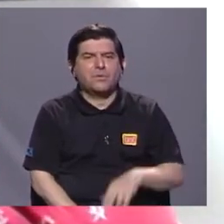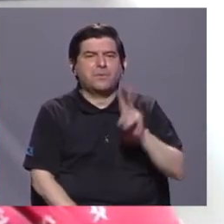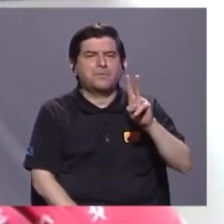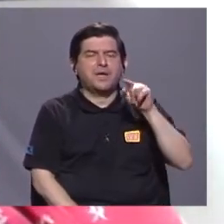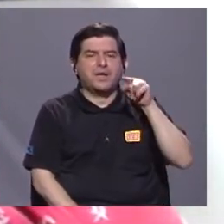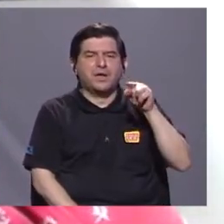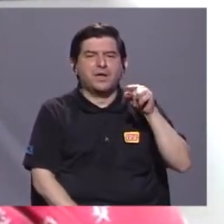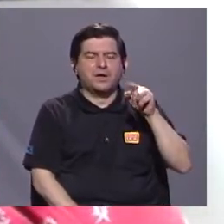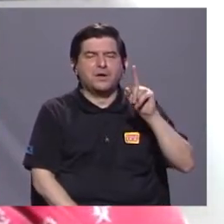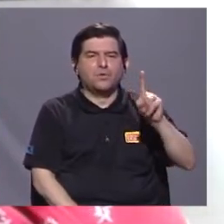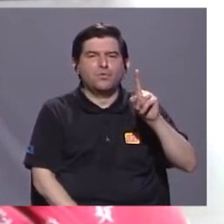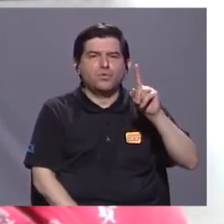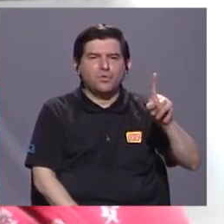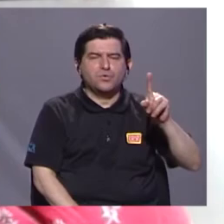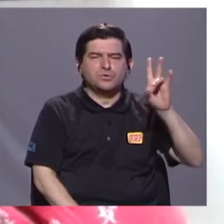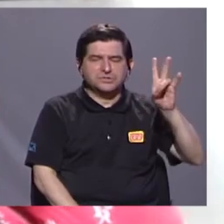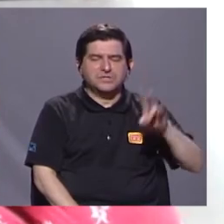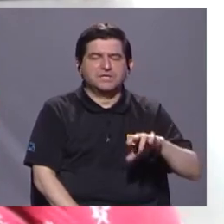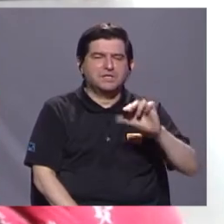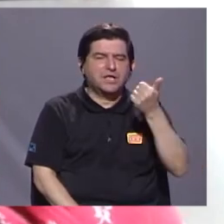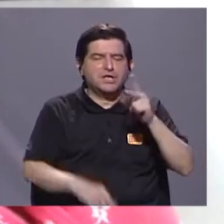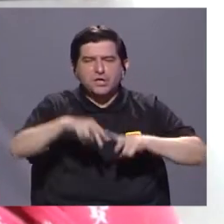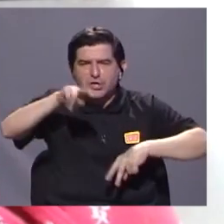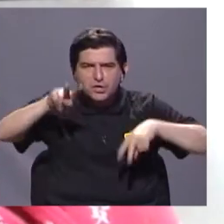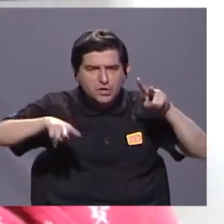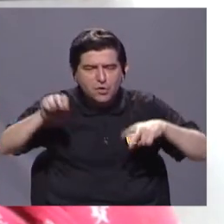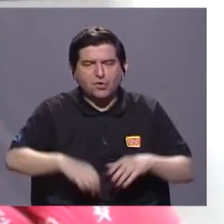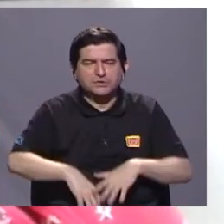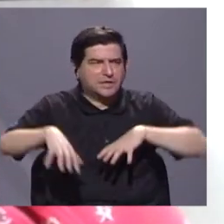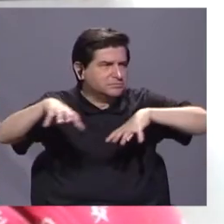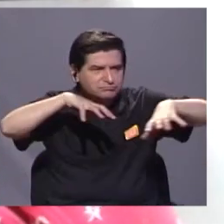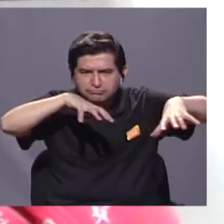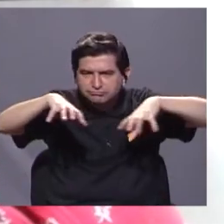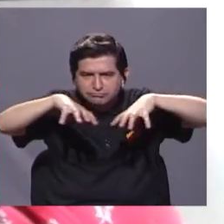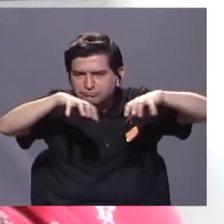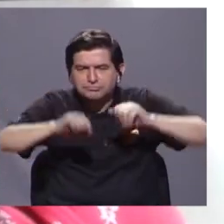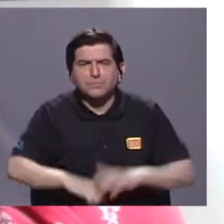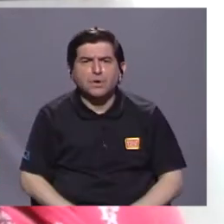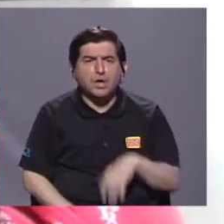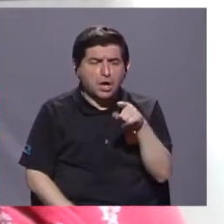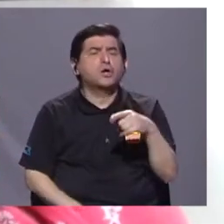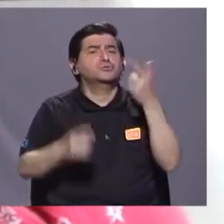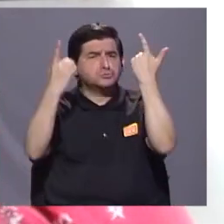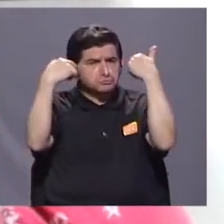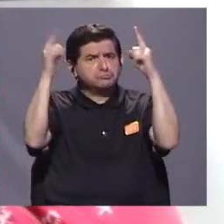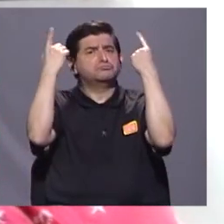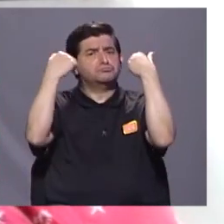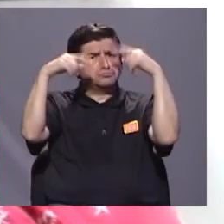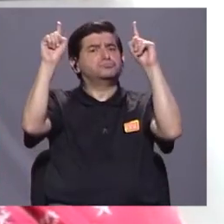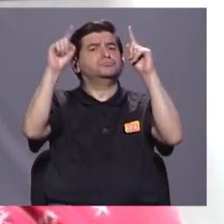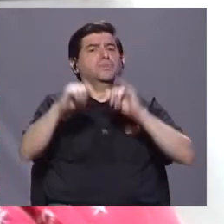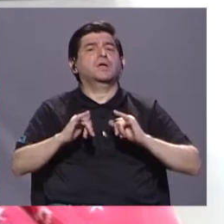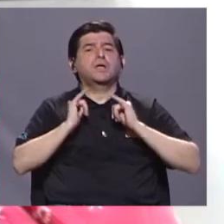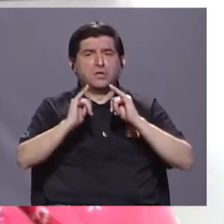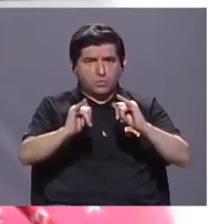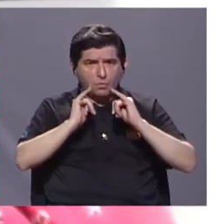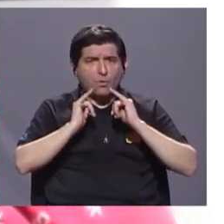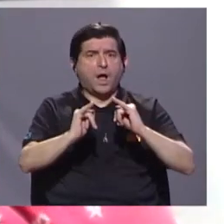17 y además estaban otras de estas variantes ahí circulando pues fue bastante efectiva igual